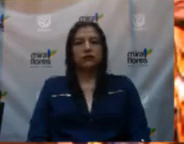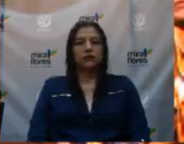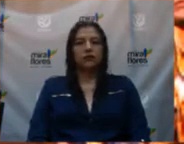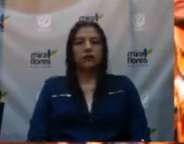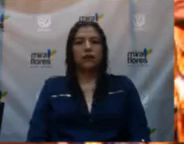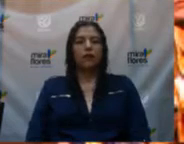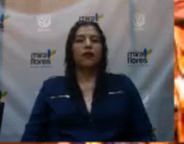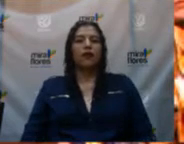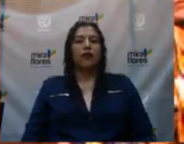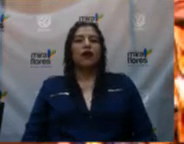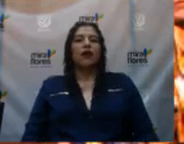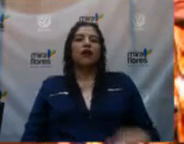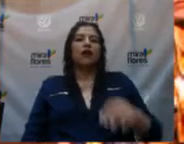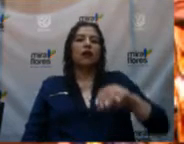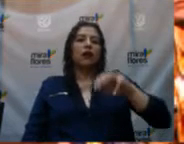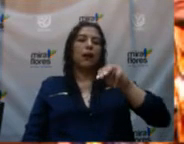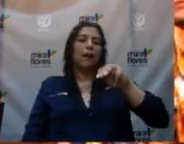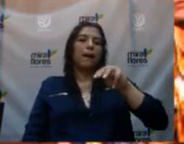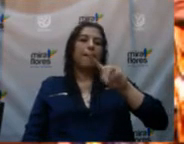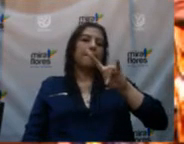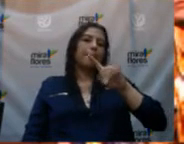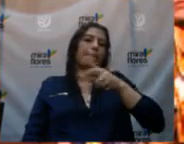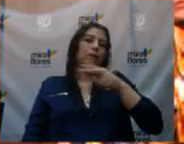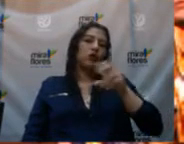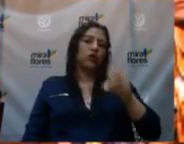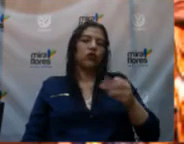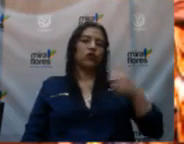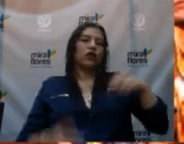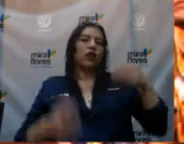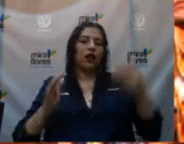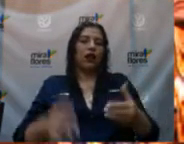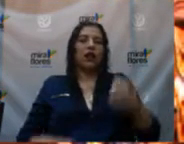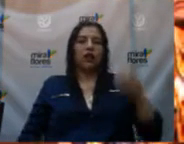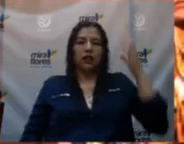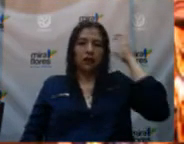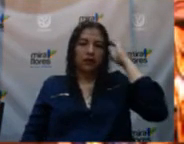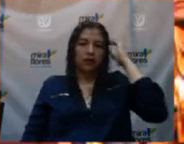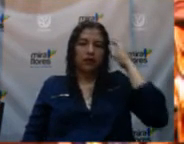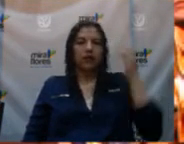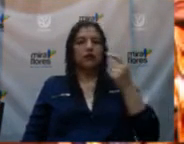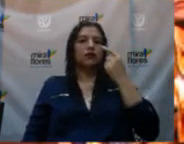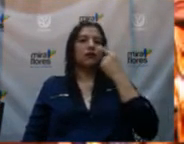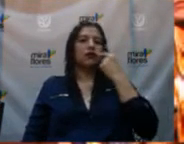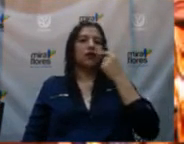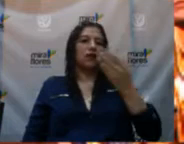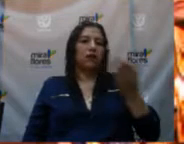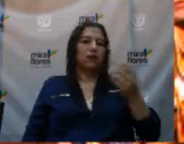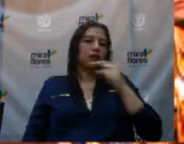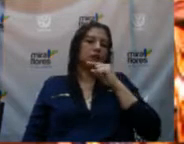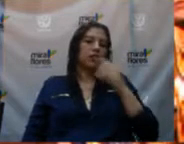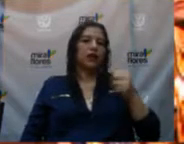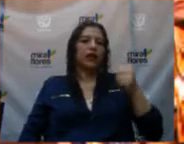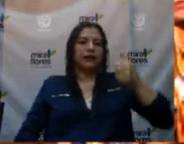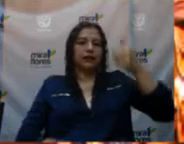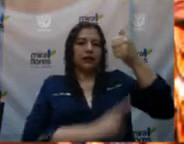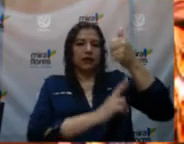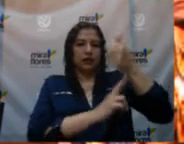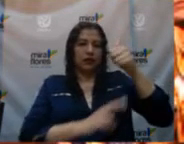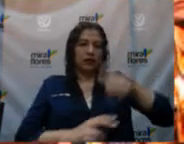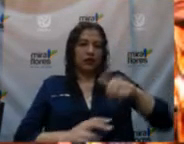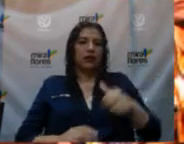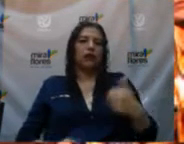Doctor Jorge Muñoz Wells, alcalde del distrito de Miraflores. Señoras y señores regidores del distrito de